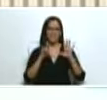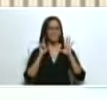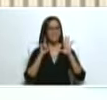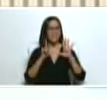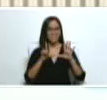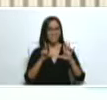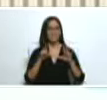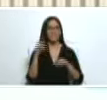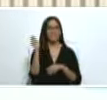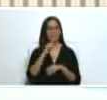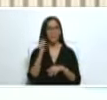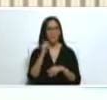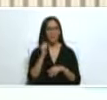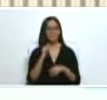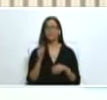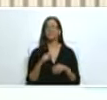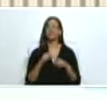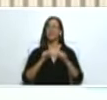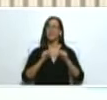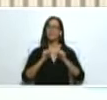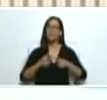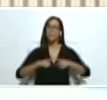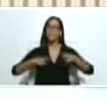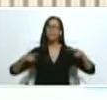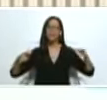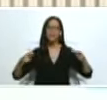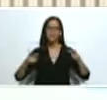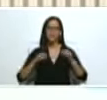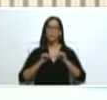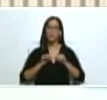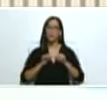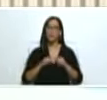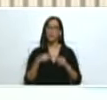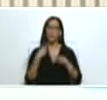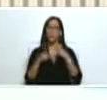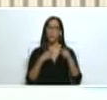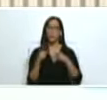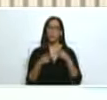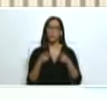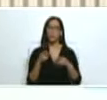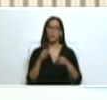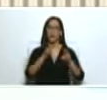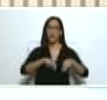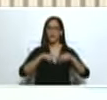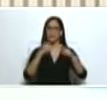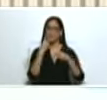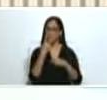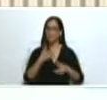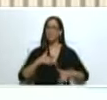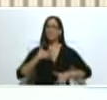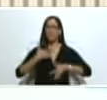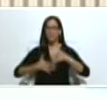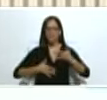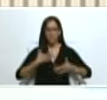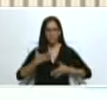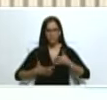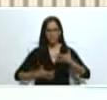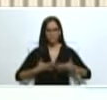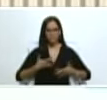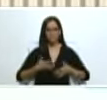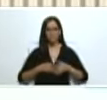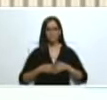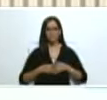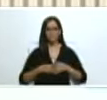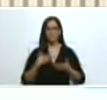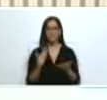7 semestres de crecimiento continuo del Producto Interno Bruto Agrícola. Y eso se ve, se siente,